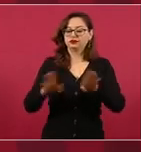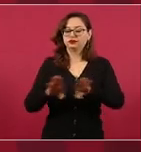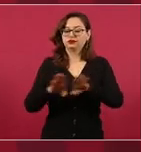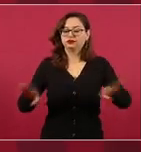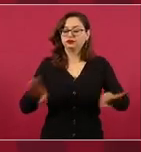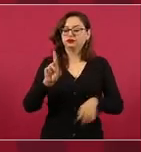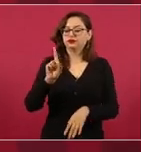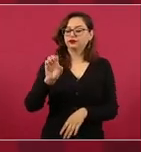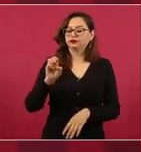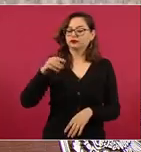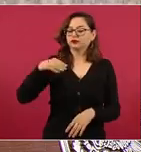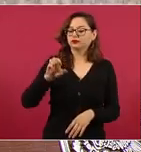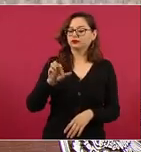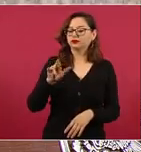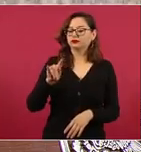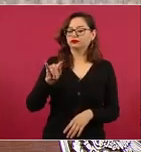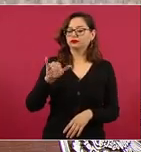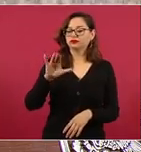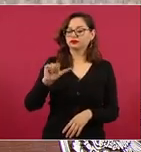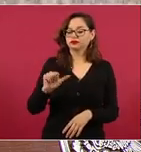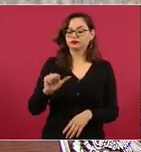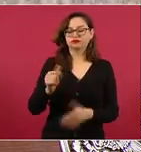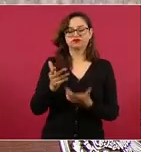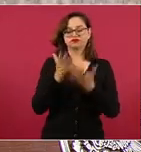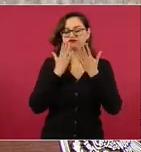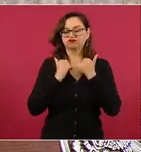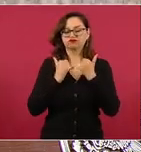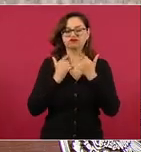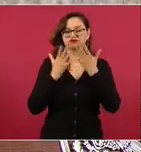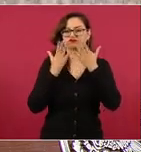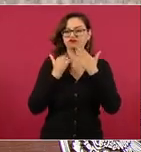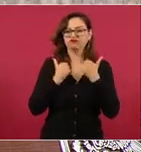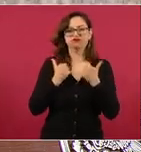ya habían participado